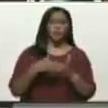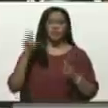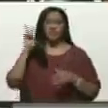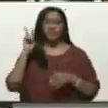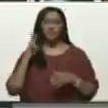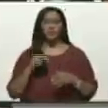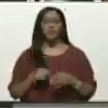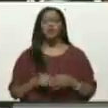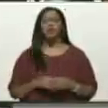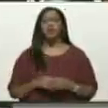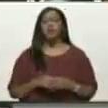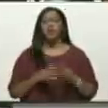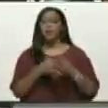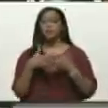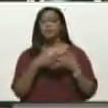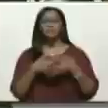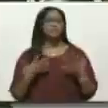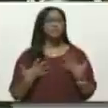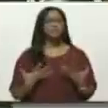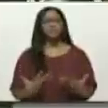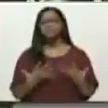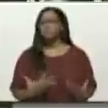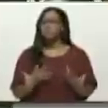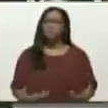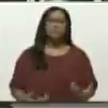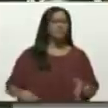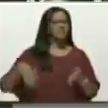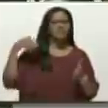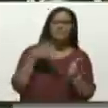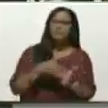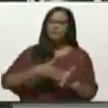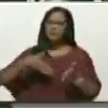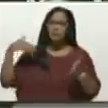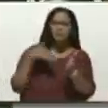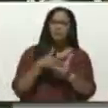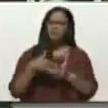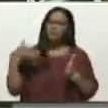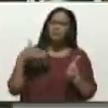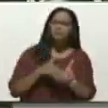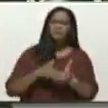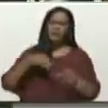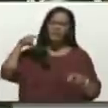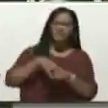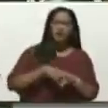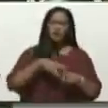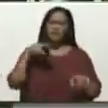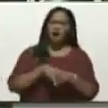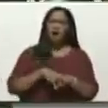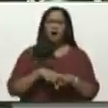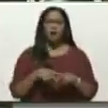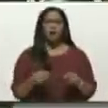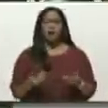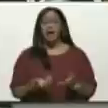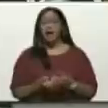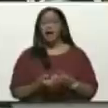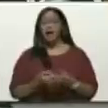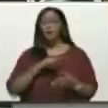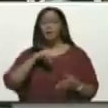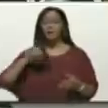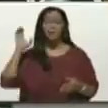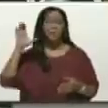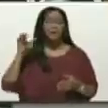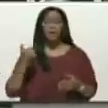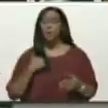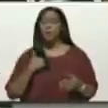imperialismo desesperado ataca a nuestra patria, ataca a nuestros aliados, ataca a aquellos que de